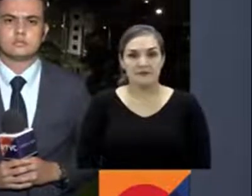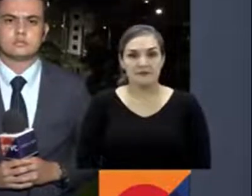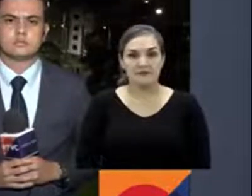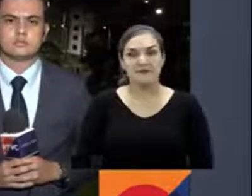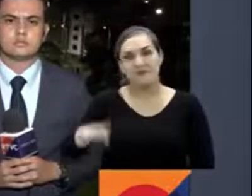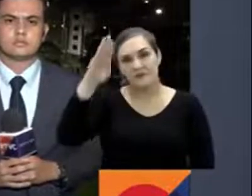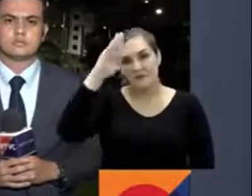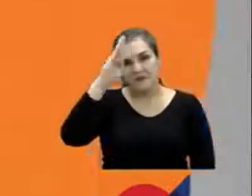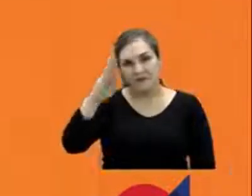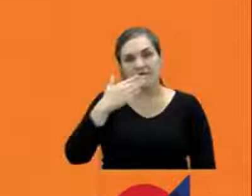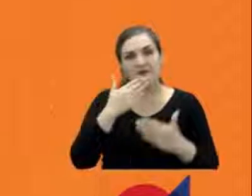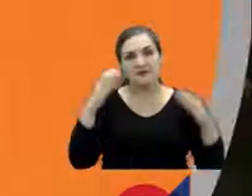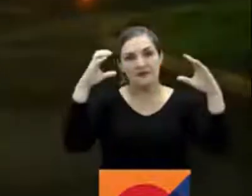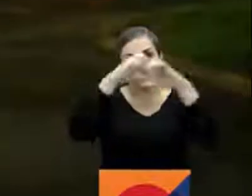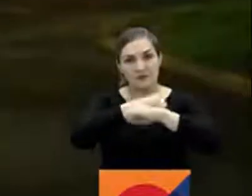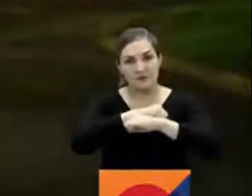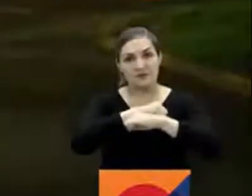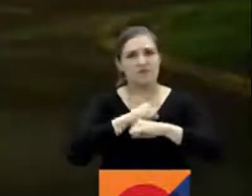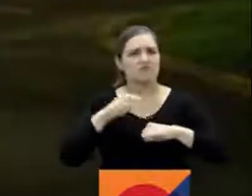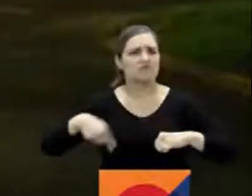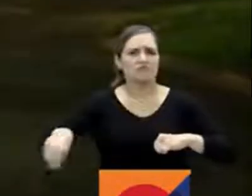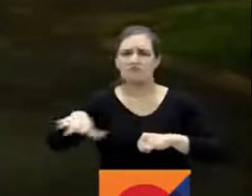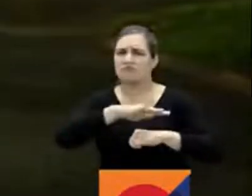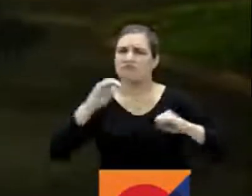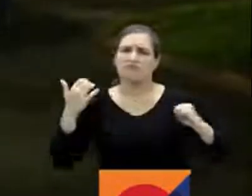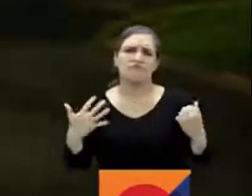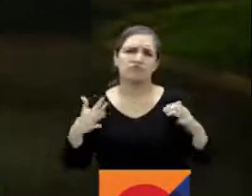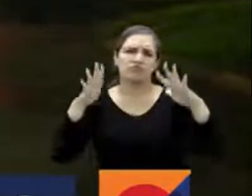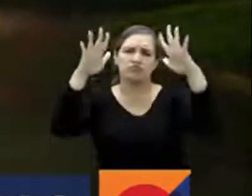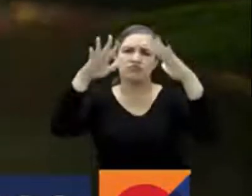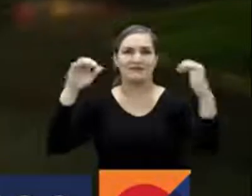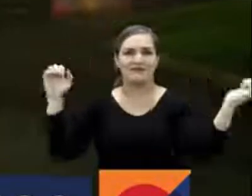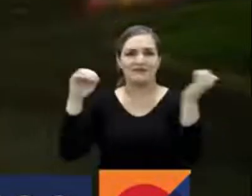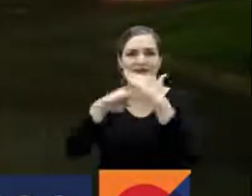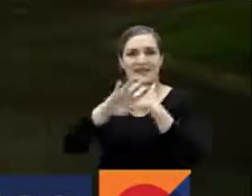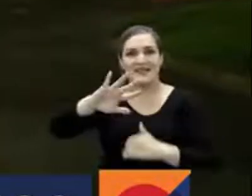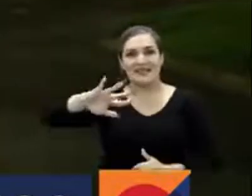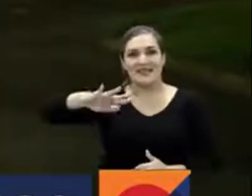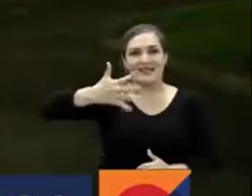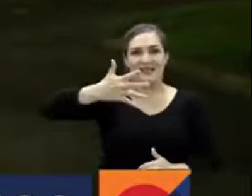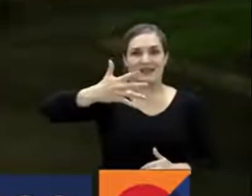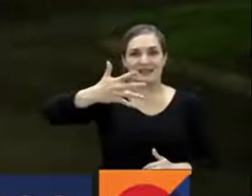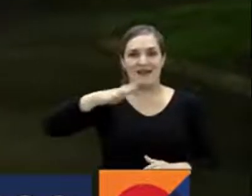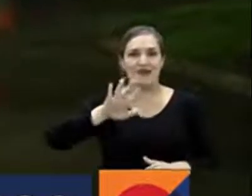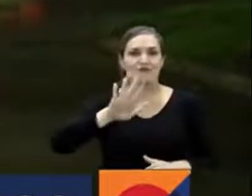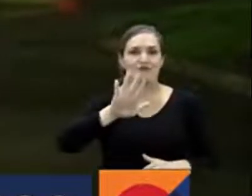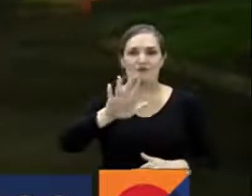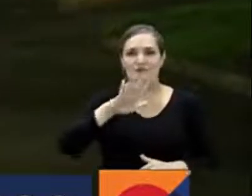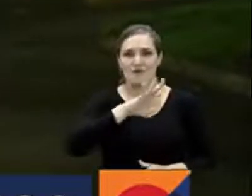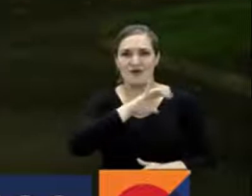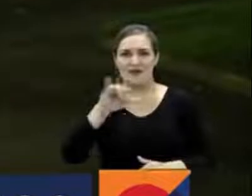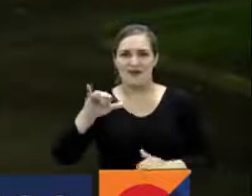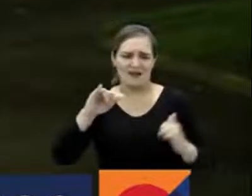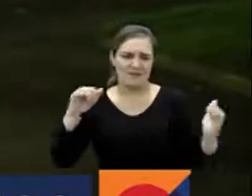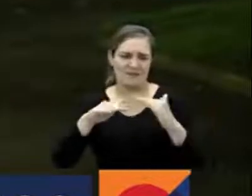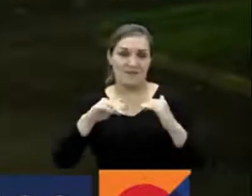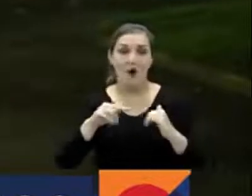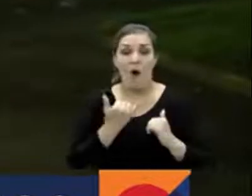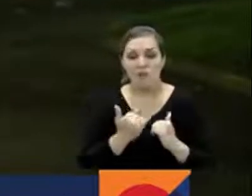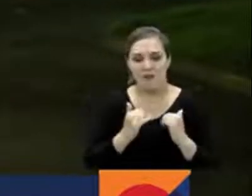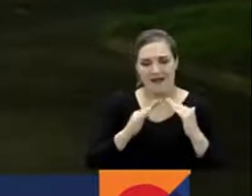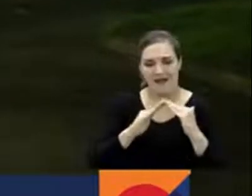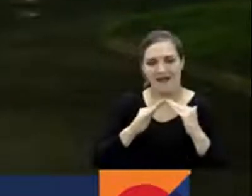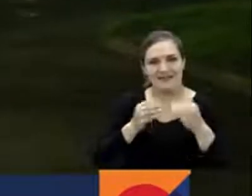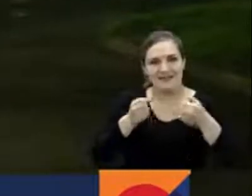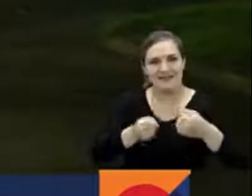Hola, muy buenas noches. Pues fue de festejo en la tradicional calle Quinta, donde Gustavo Petro y Francia Márquez tienen la casa de